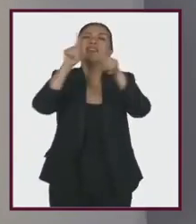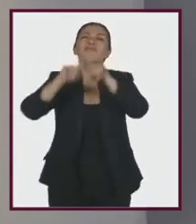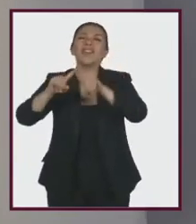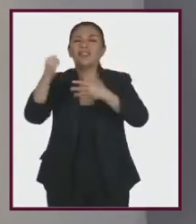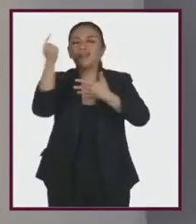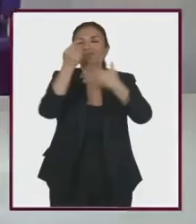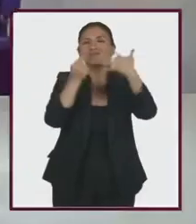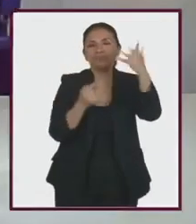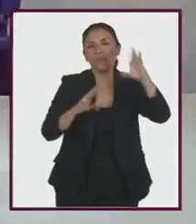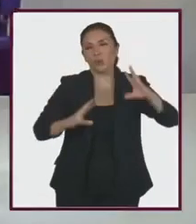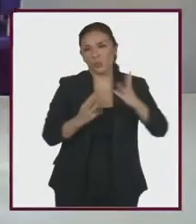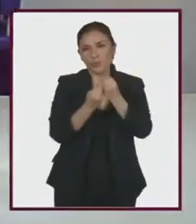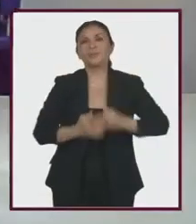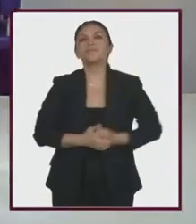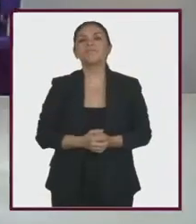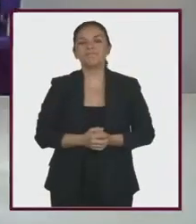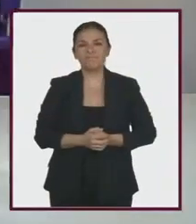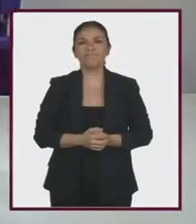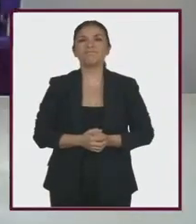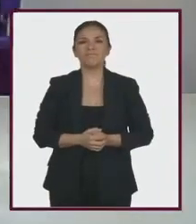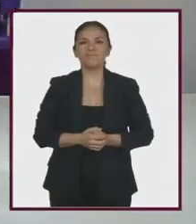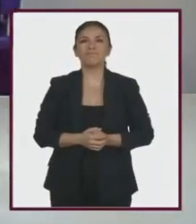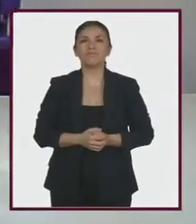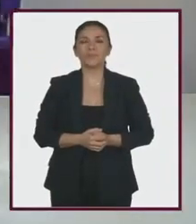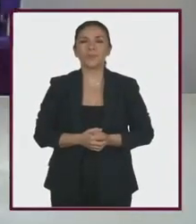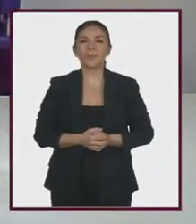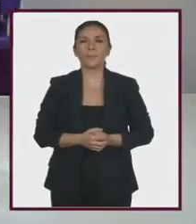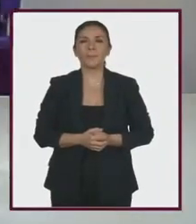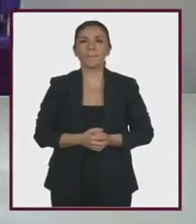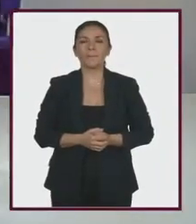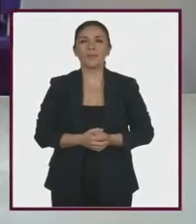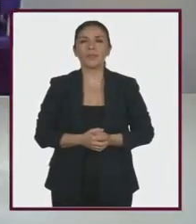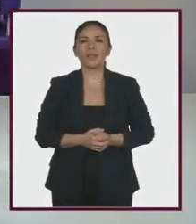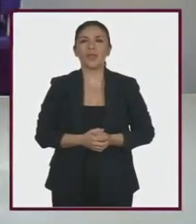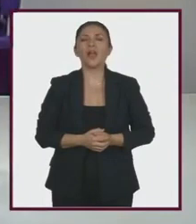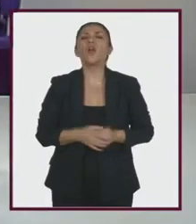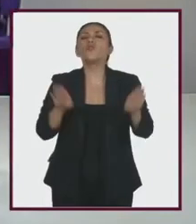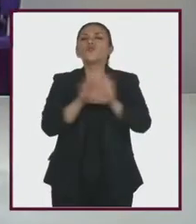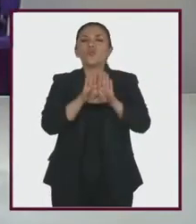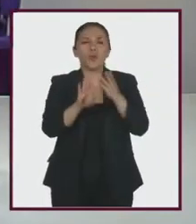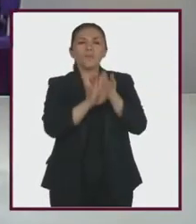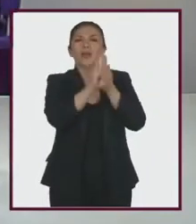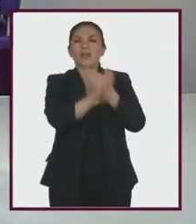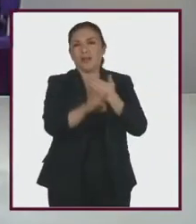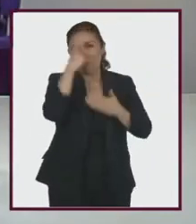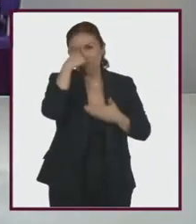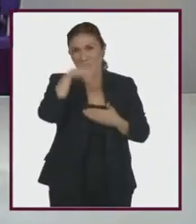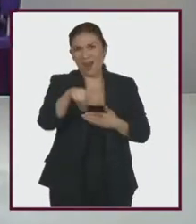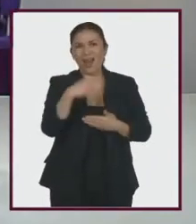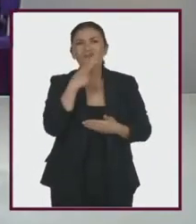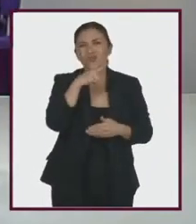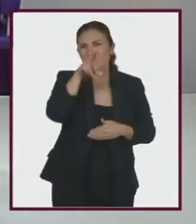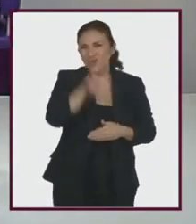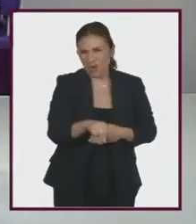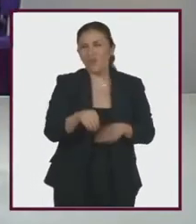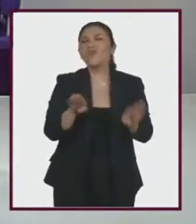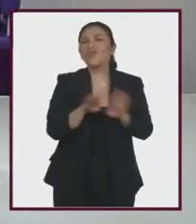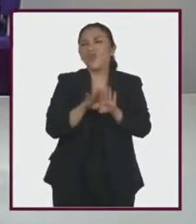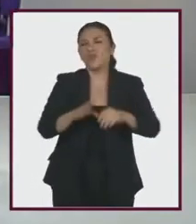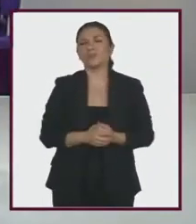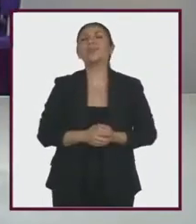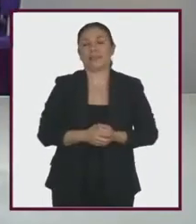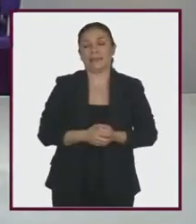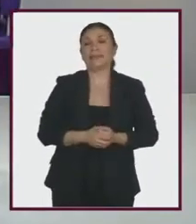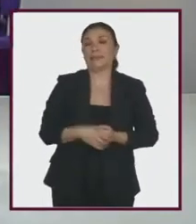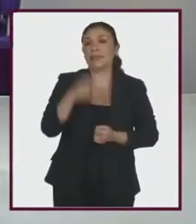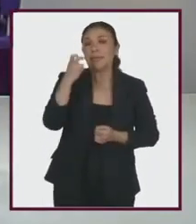De todo. Bueno, ¿cómo prevenir el consumo? Ya nos adelantabas en esta lámina. Sí, bueno, decíamos justamente